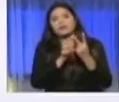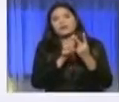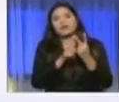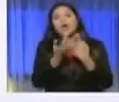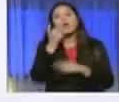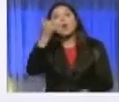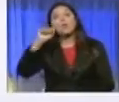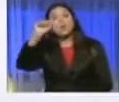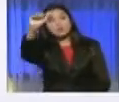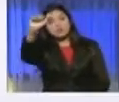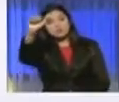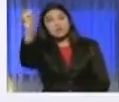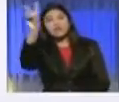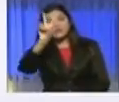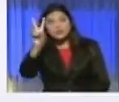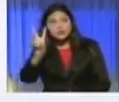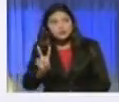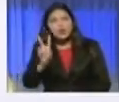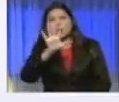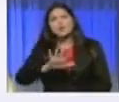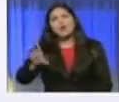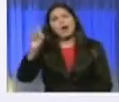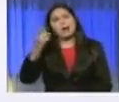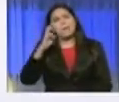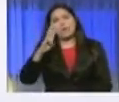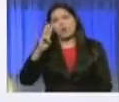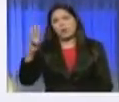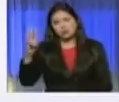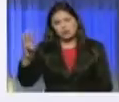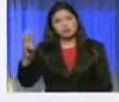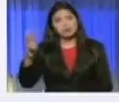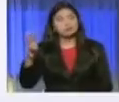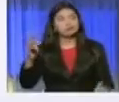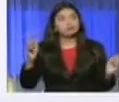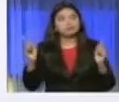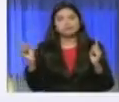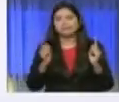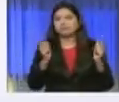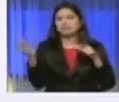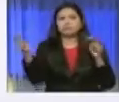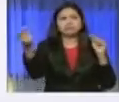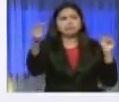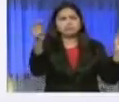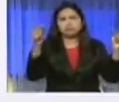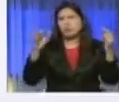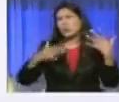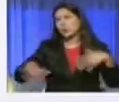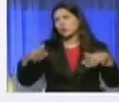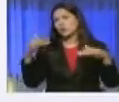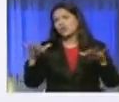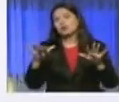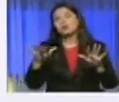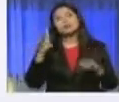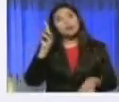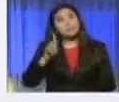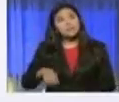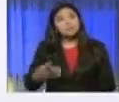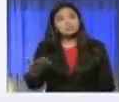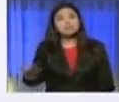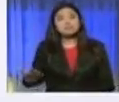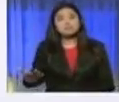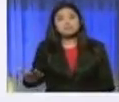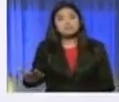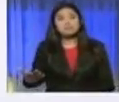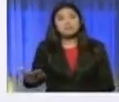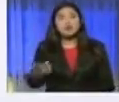de Venezuela y con todo el gran polo patriótico. Bueno, excelente. Y también, bueno, abran